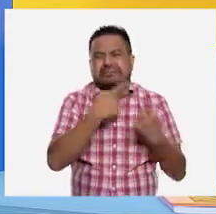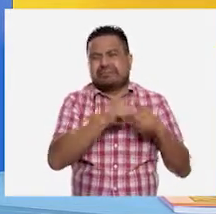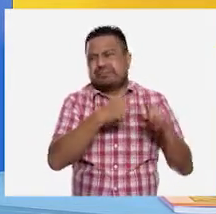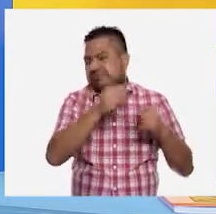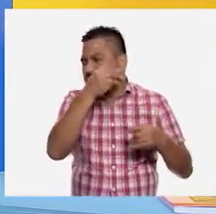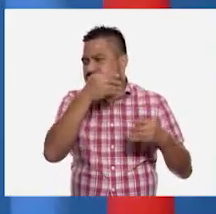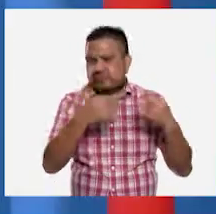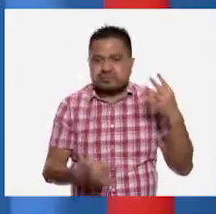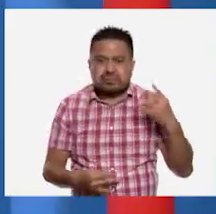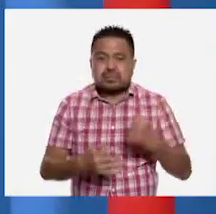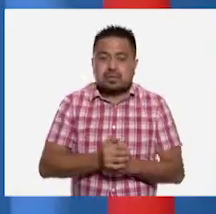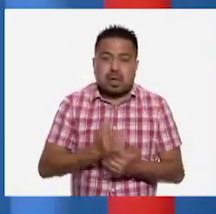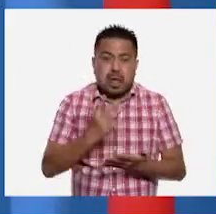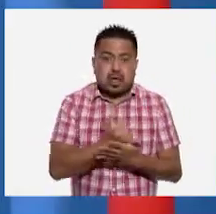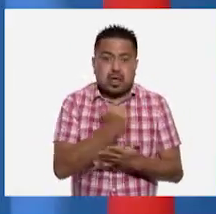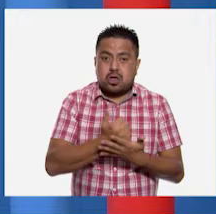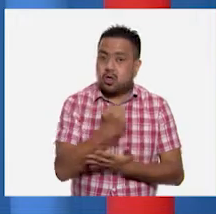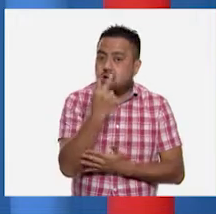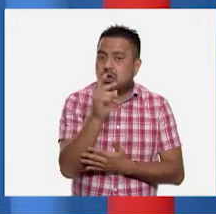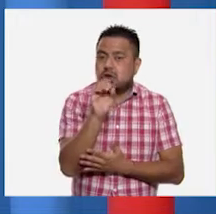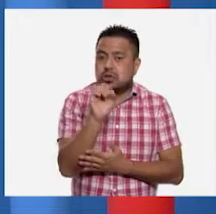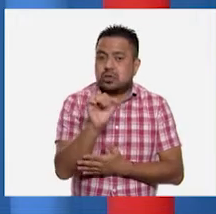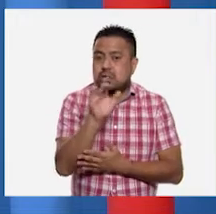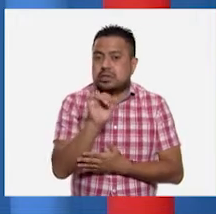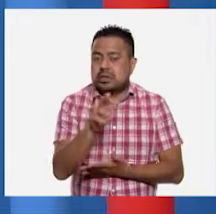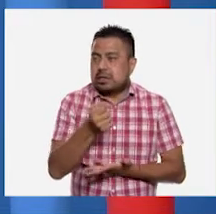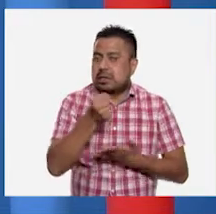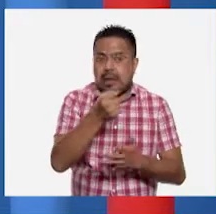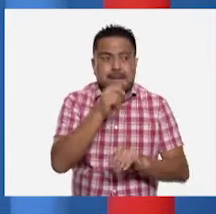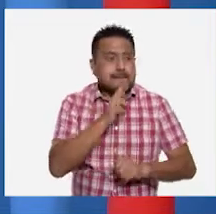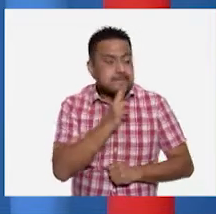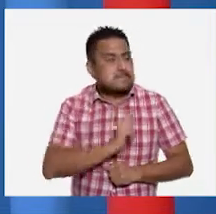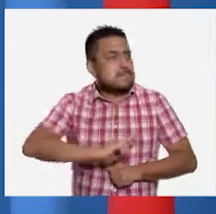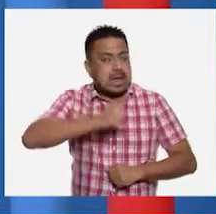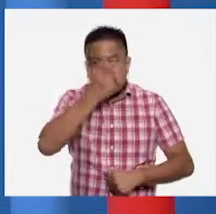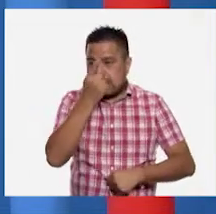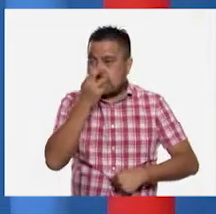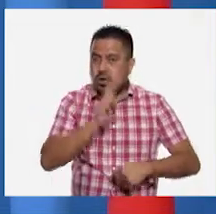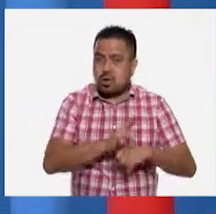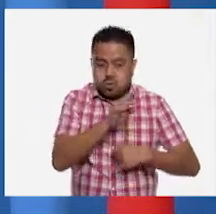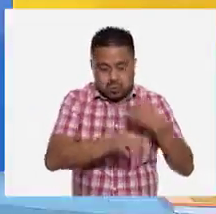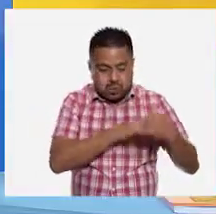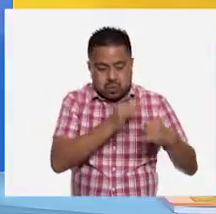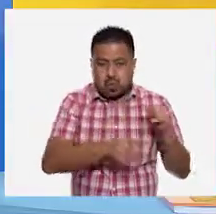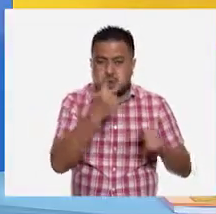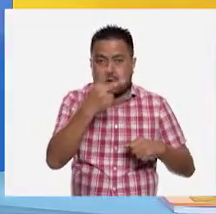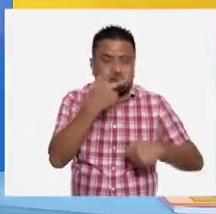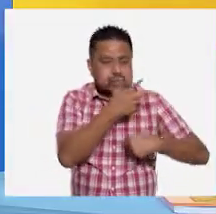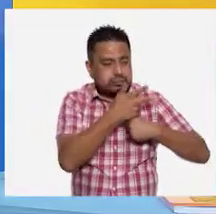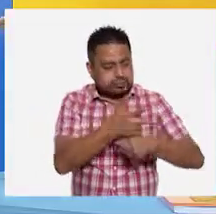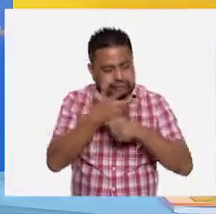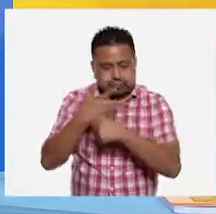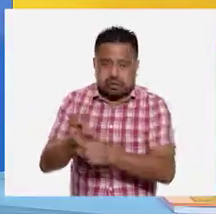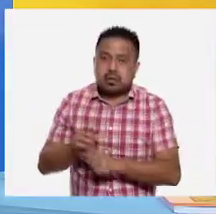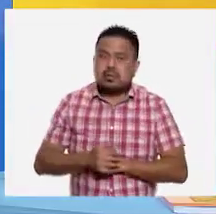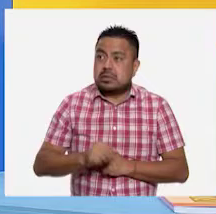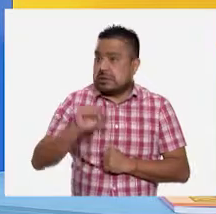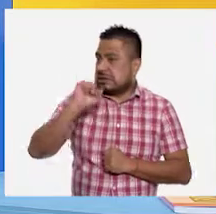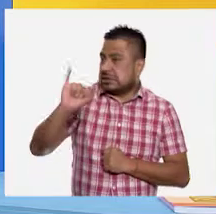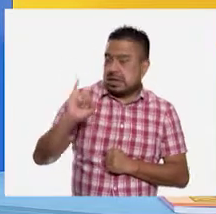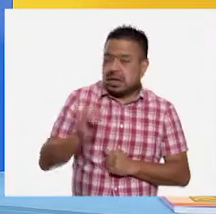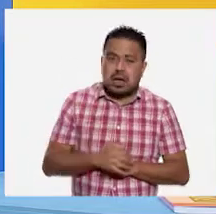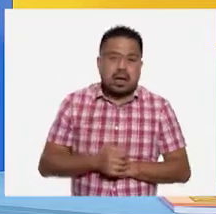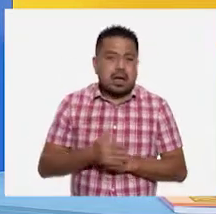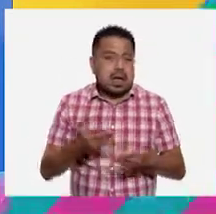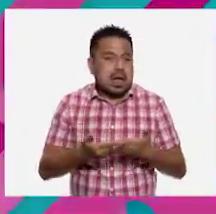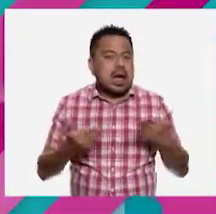The Revenant. Y ganó 2 premios Oscar como mejor director por estas últimas 2 películas. Sí. Ahora hablaremos de